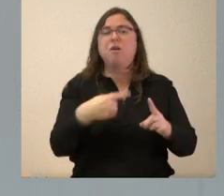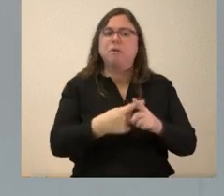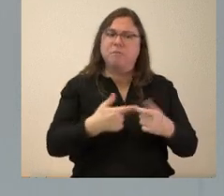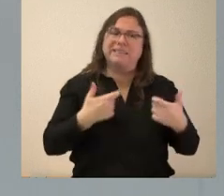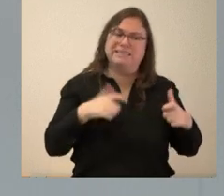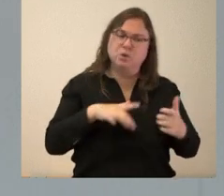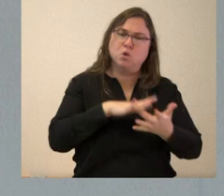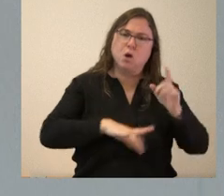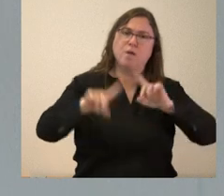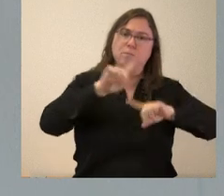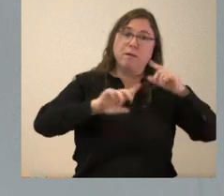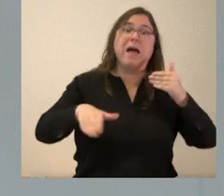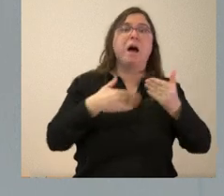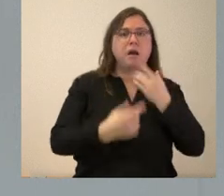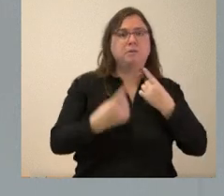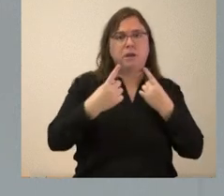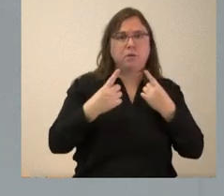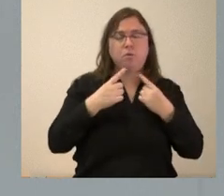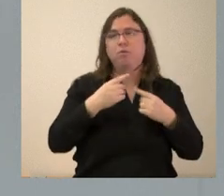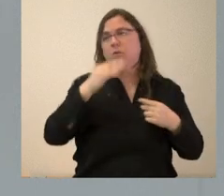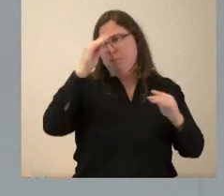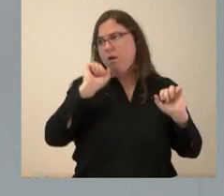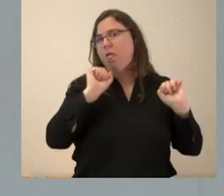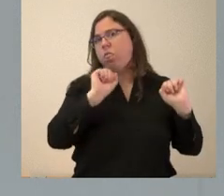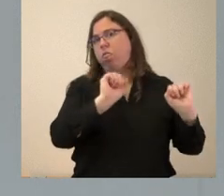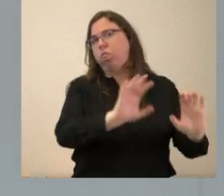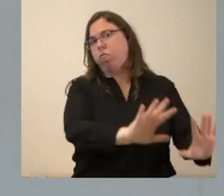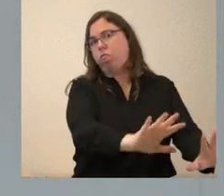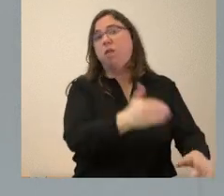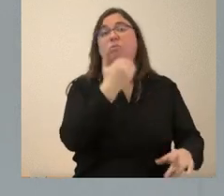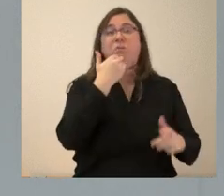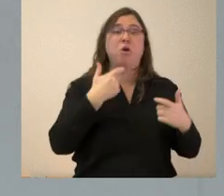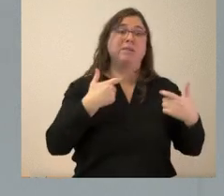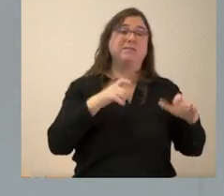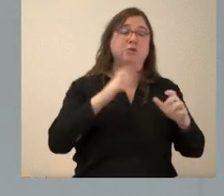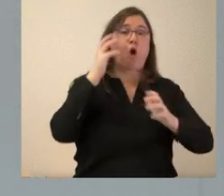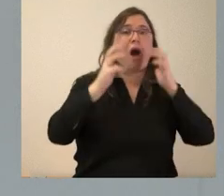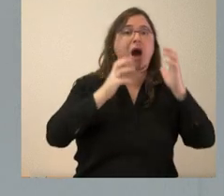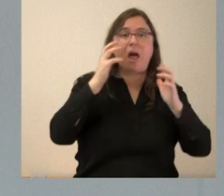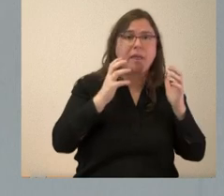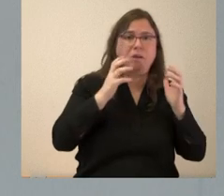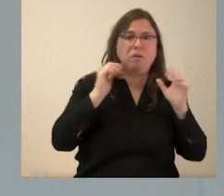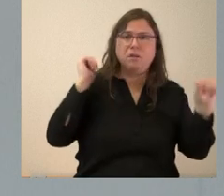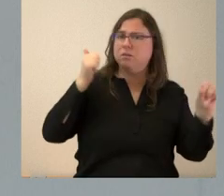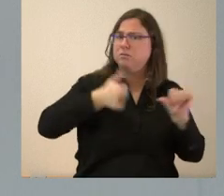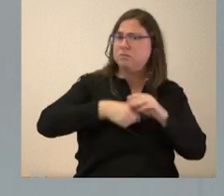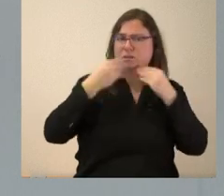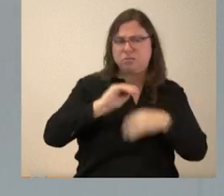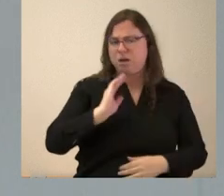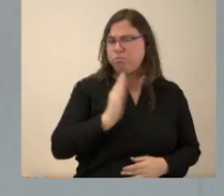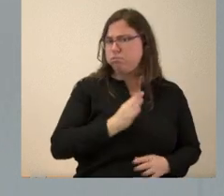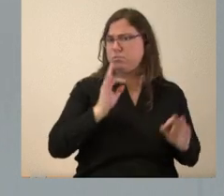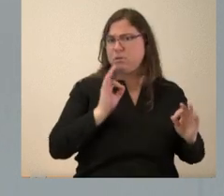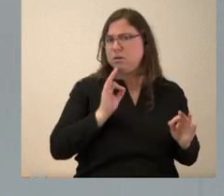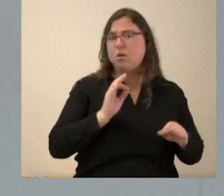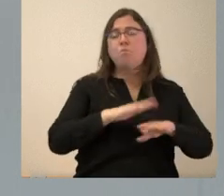problemas y algunos incluso reiteradamente olvidados recientemente como ustedes saben el sector ganadero he sido nuevamente perjudicado por parte